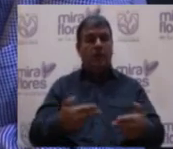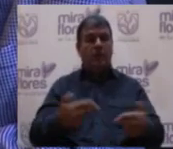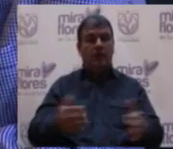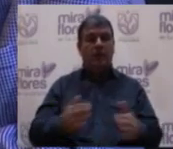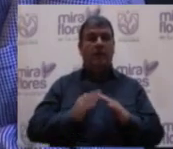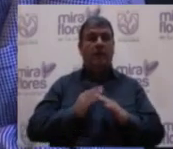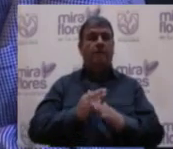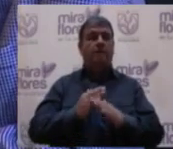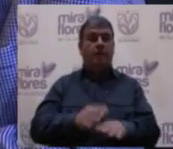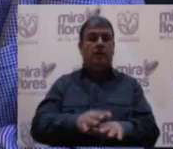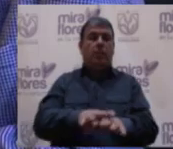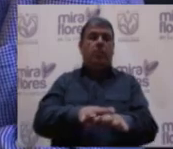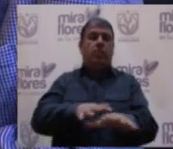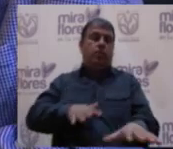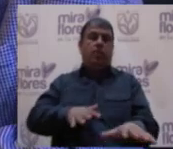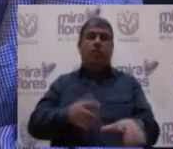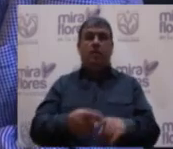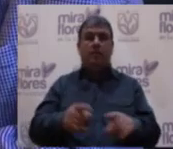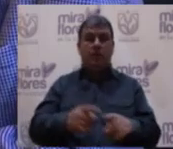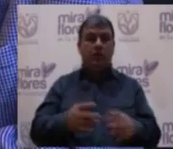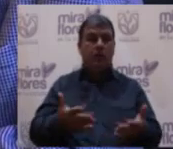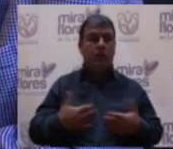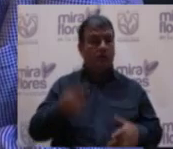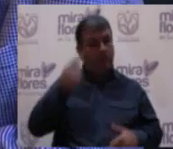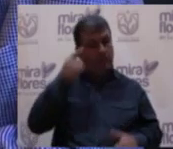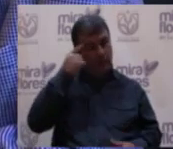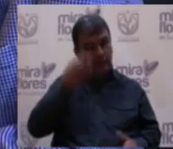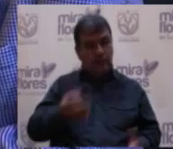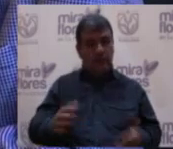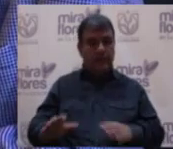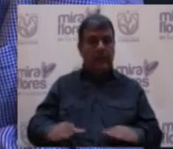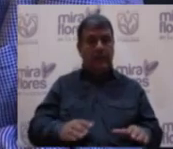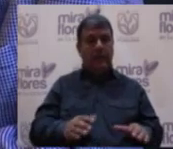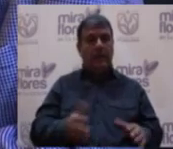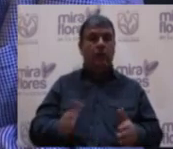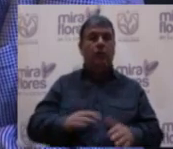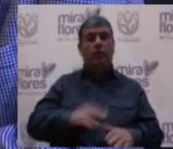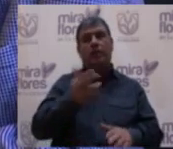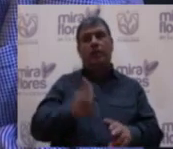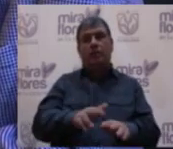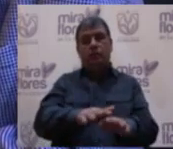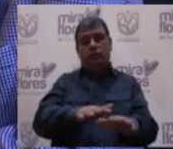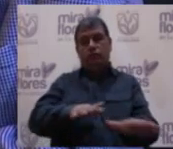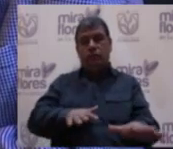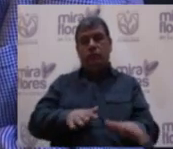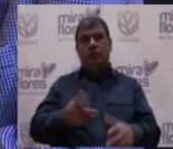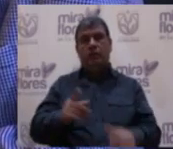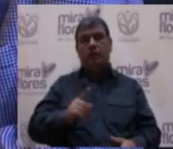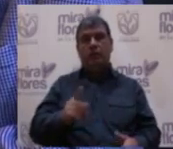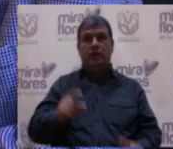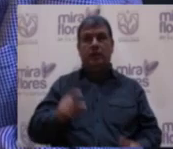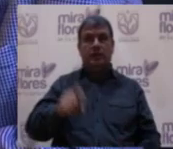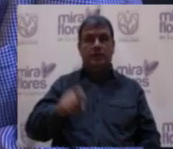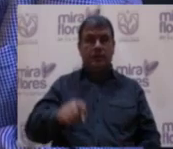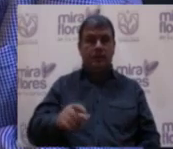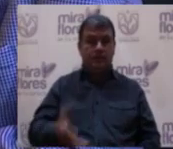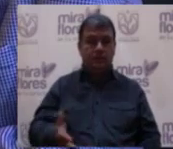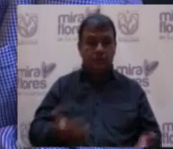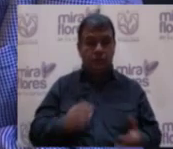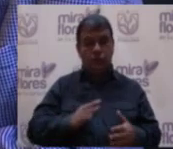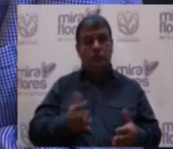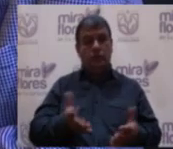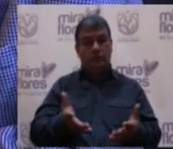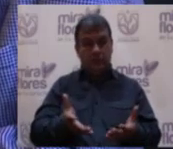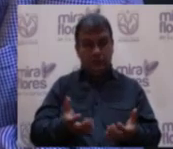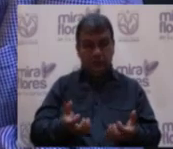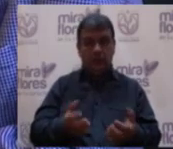evitar congestiones, pero lo que creo yo también es que se ha creado otra congestión innecesaria. Desearía